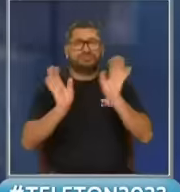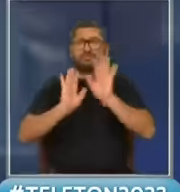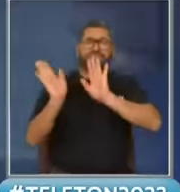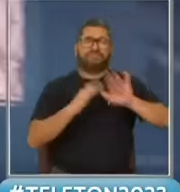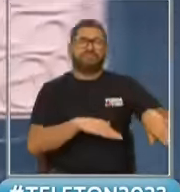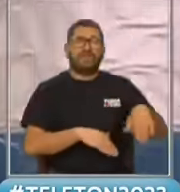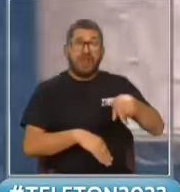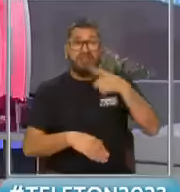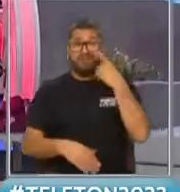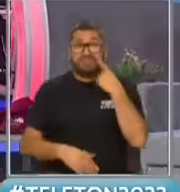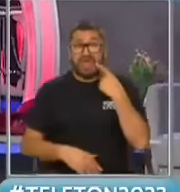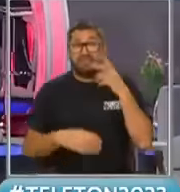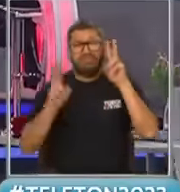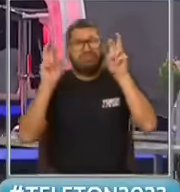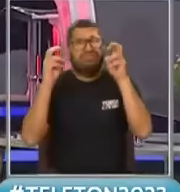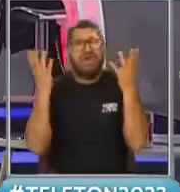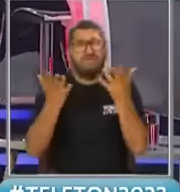suceso,